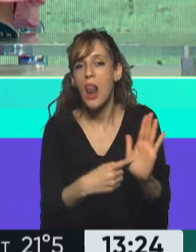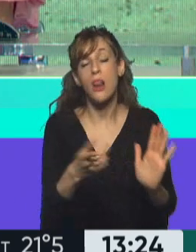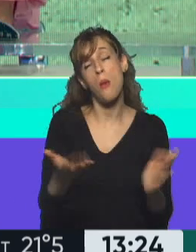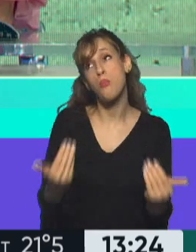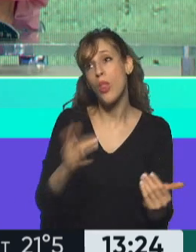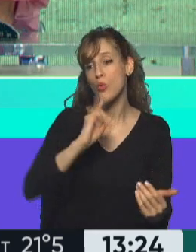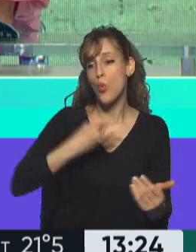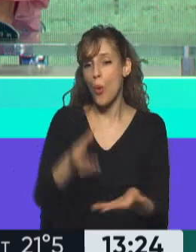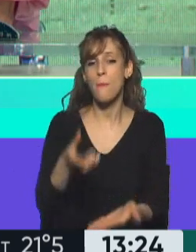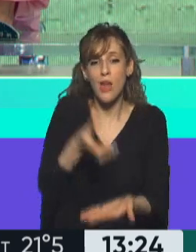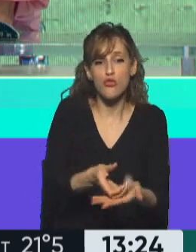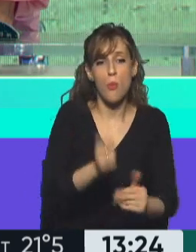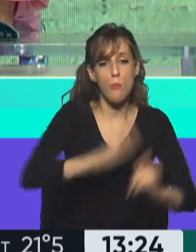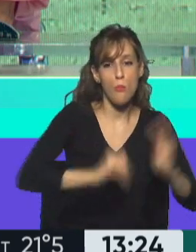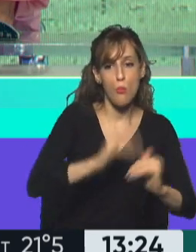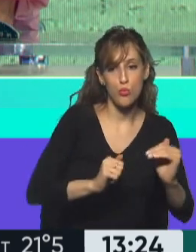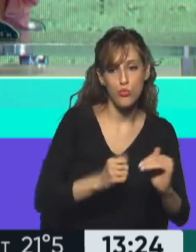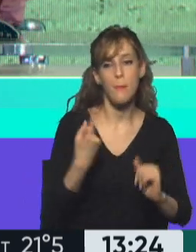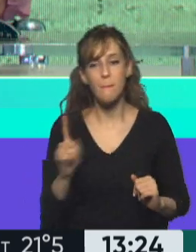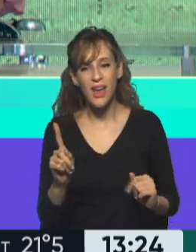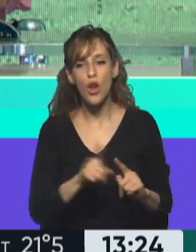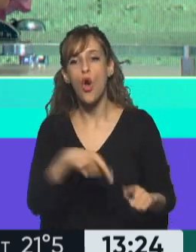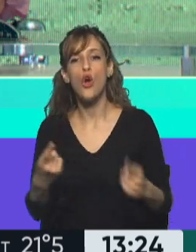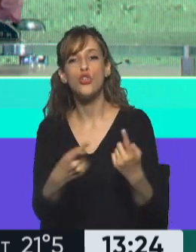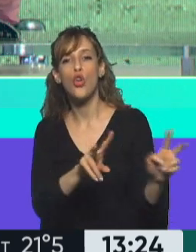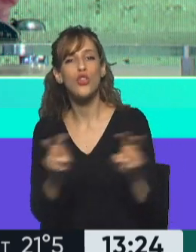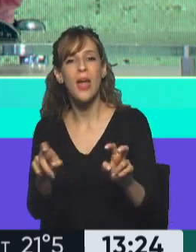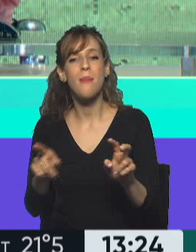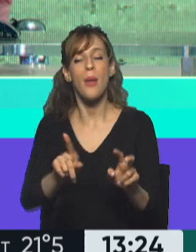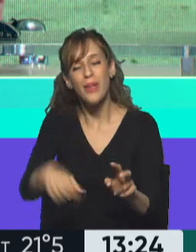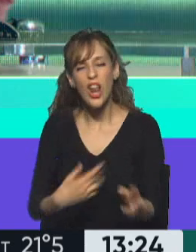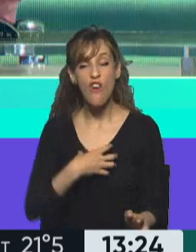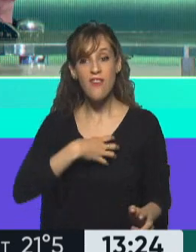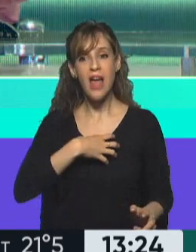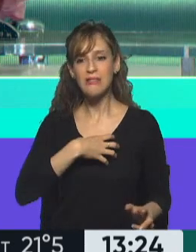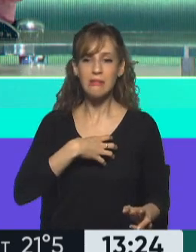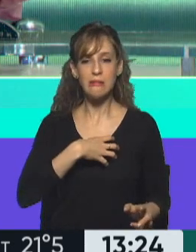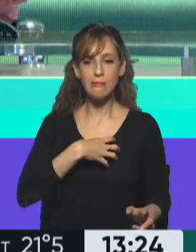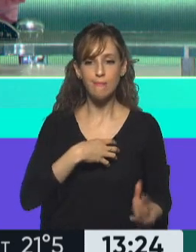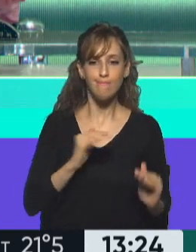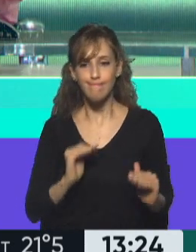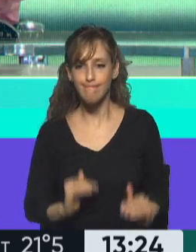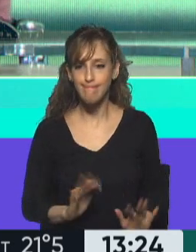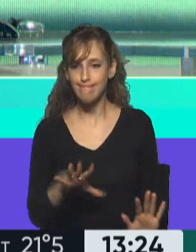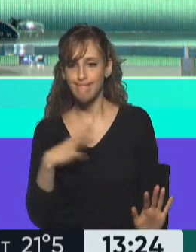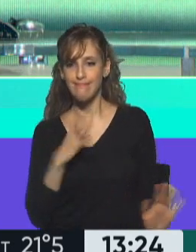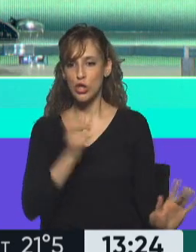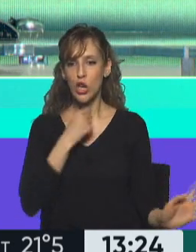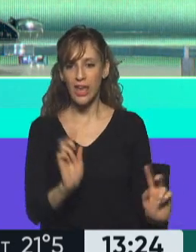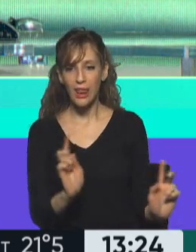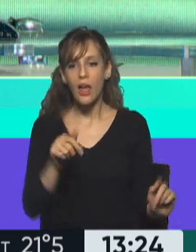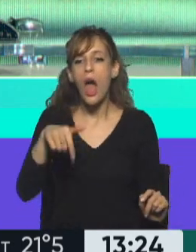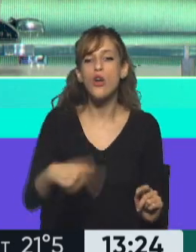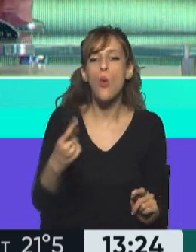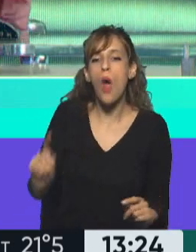construcción. Pero luego aparecen algunas otras cosas que hacen que esa confianza se vaya desvaneciendo. ¿Cuál es la diferencia ahora para poder apostar